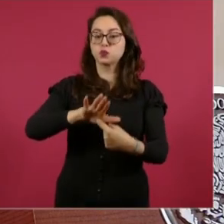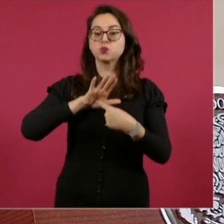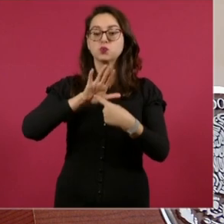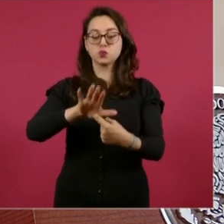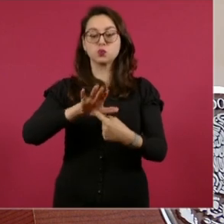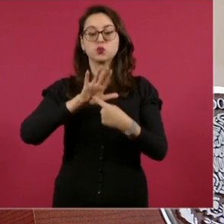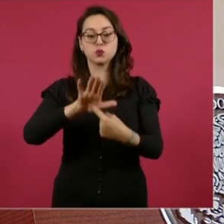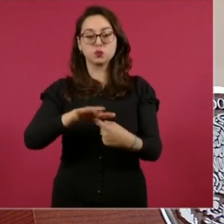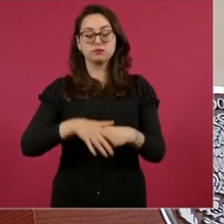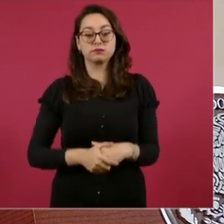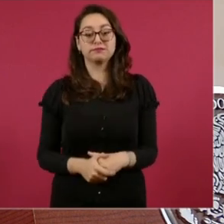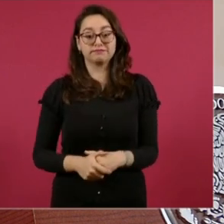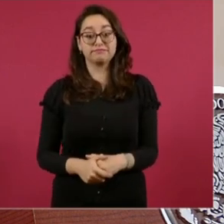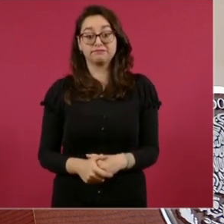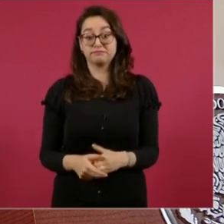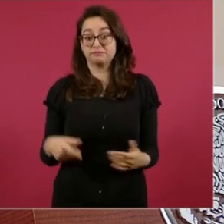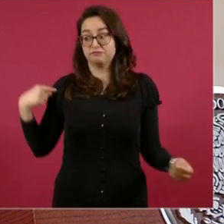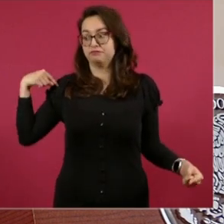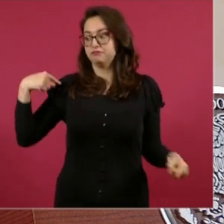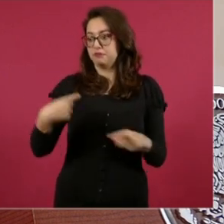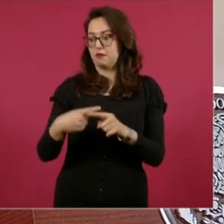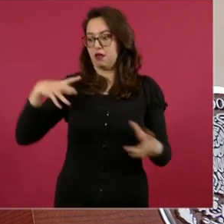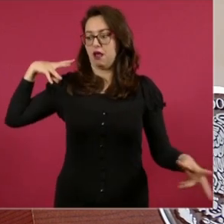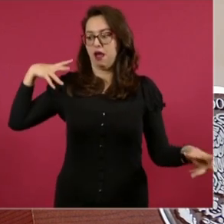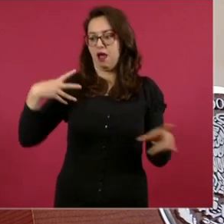sobre todo lo realizado.